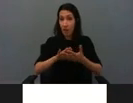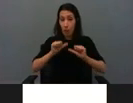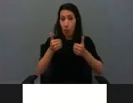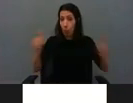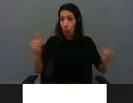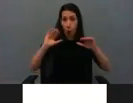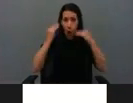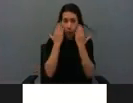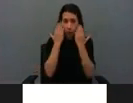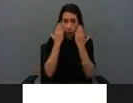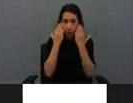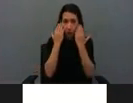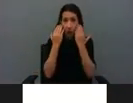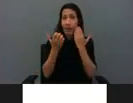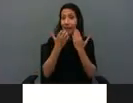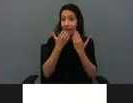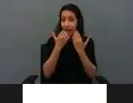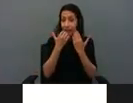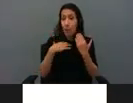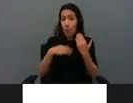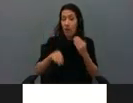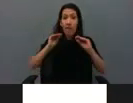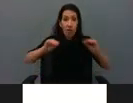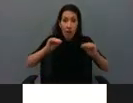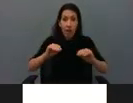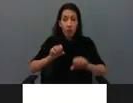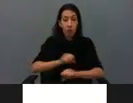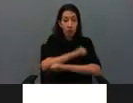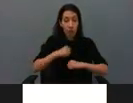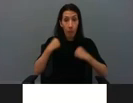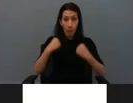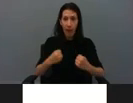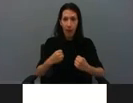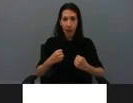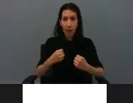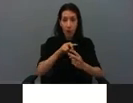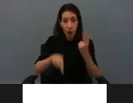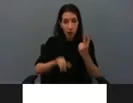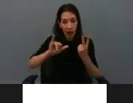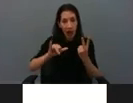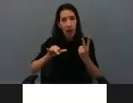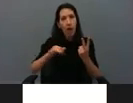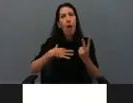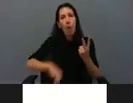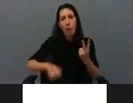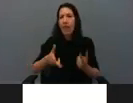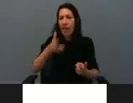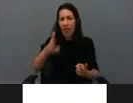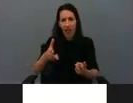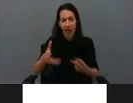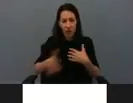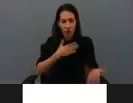porque solo de esta manera pues se podrán ejercer los derechos en primera persona,